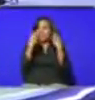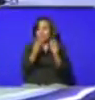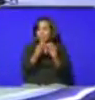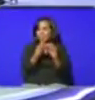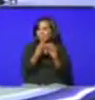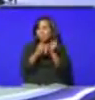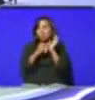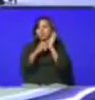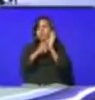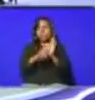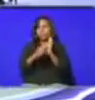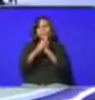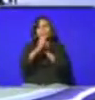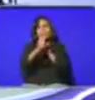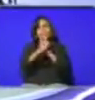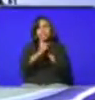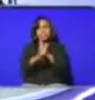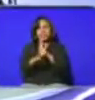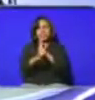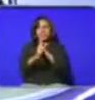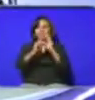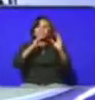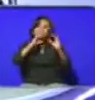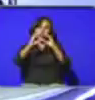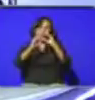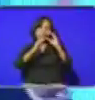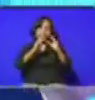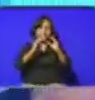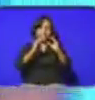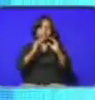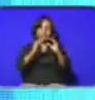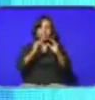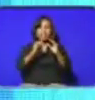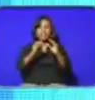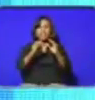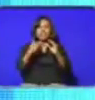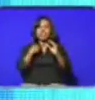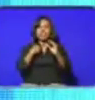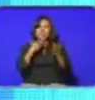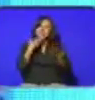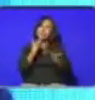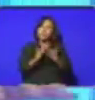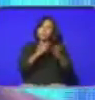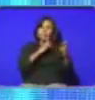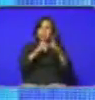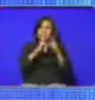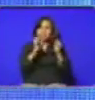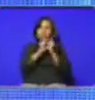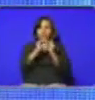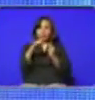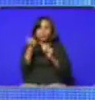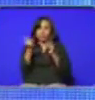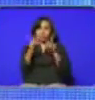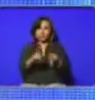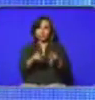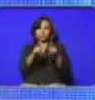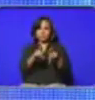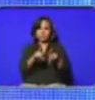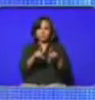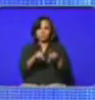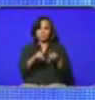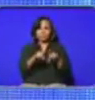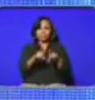de poder comunicarte, de tus relaciones interpersonales, que son elementos fundamentales en este modelo de